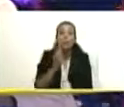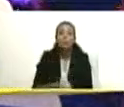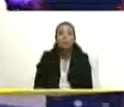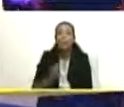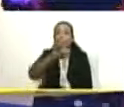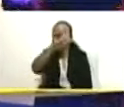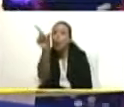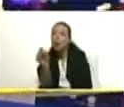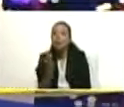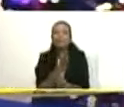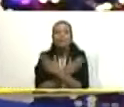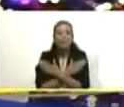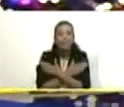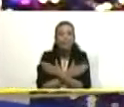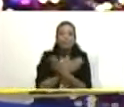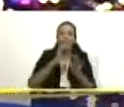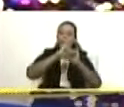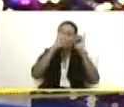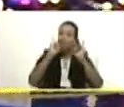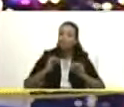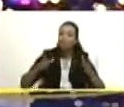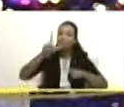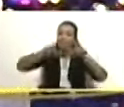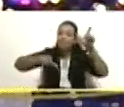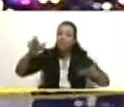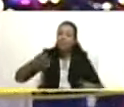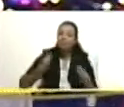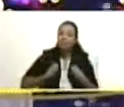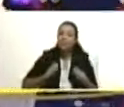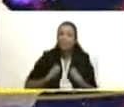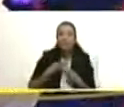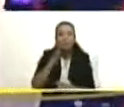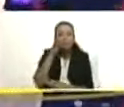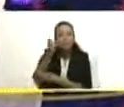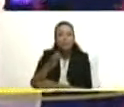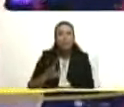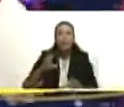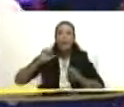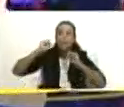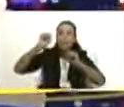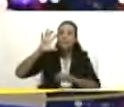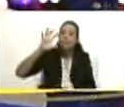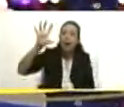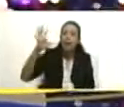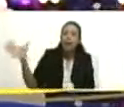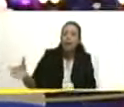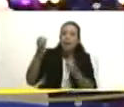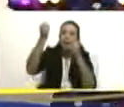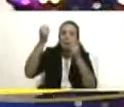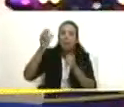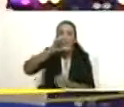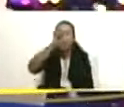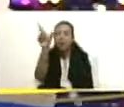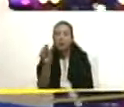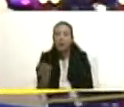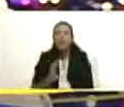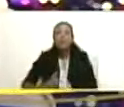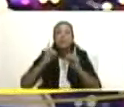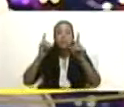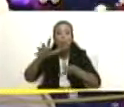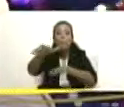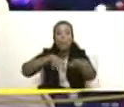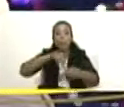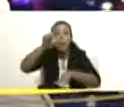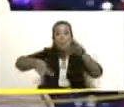Esequiba. Felicidad para nuestros compatriotas. Ha llegado la patria, rescatada la patria por decisión del